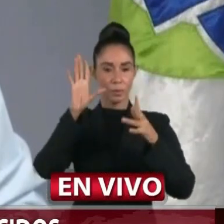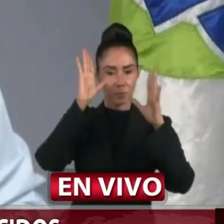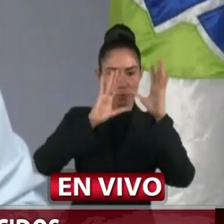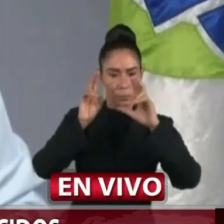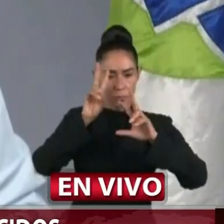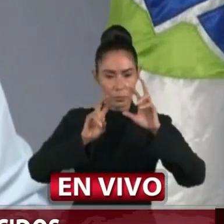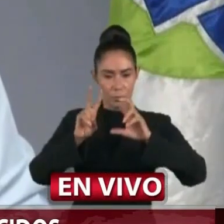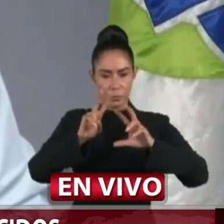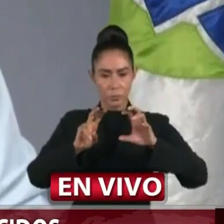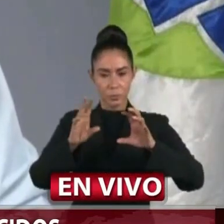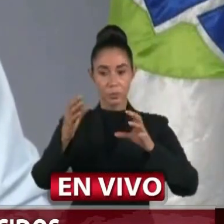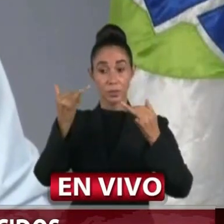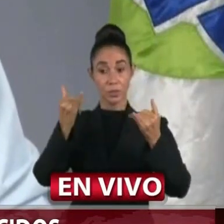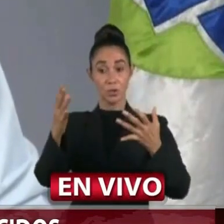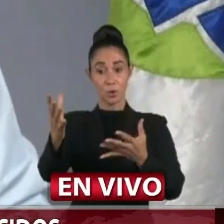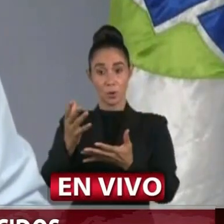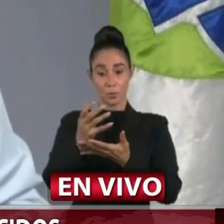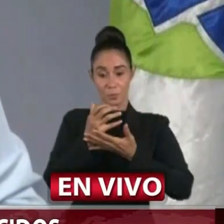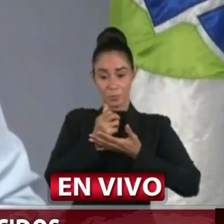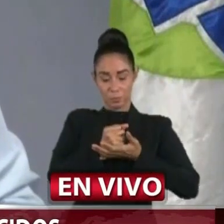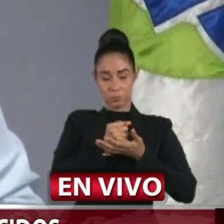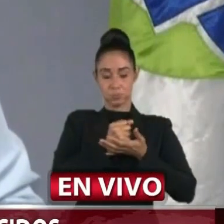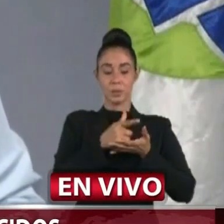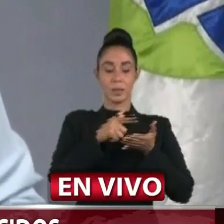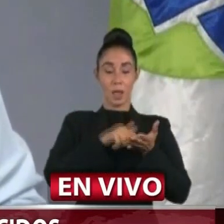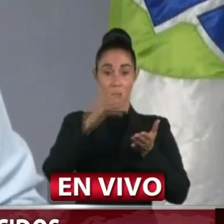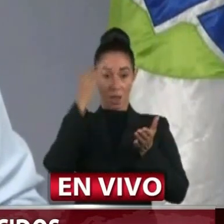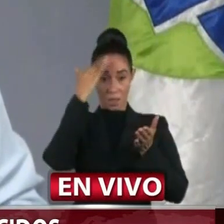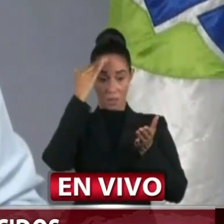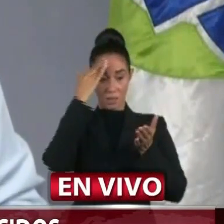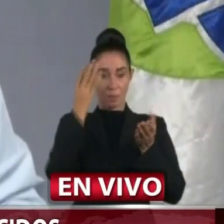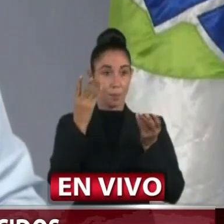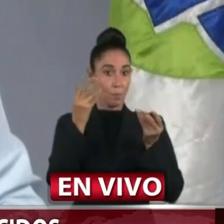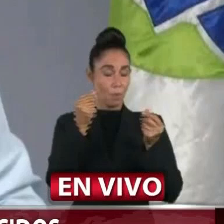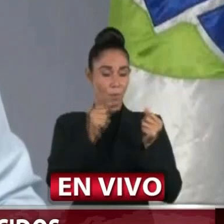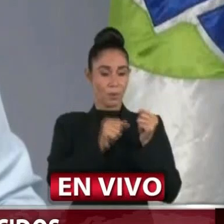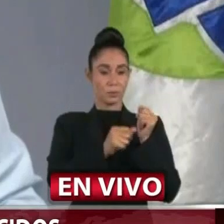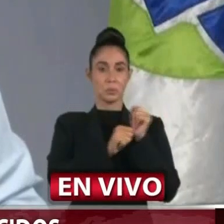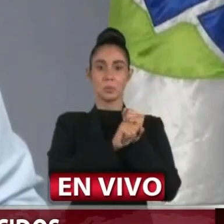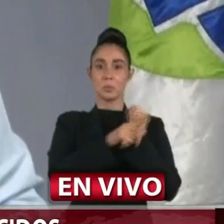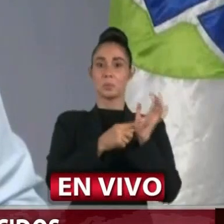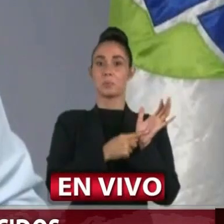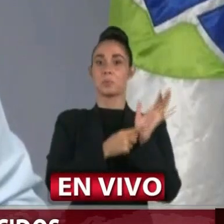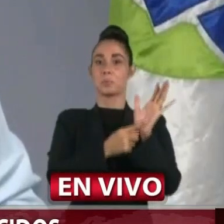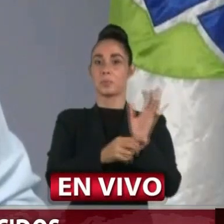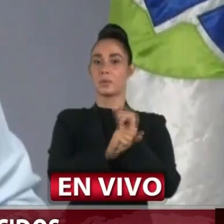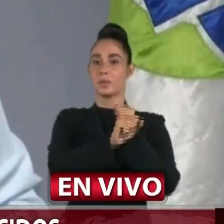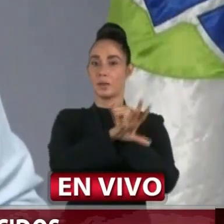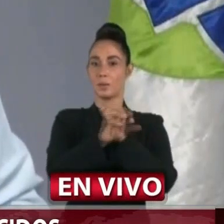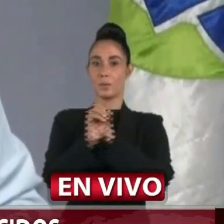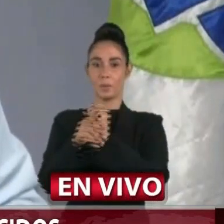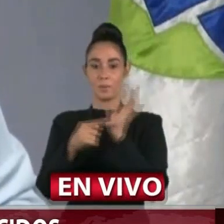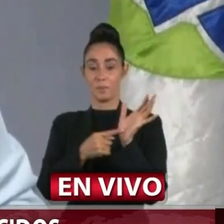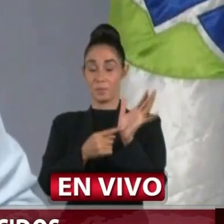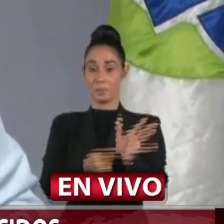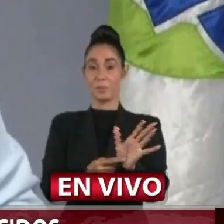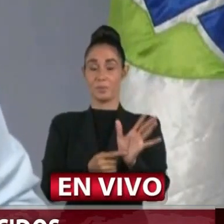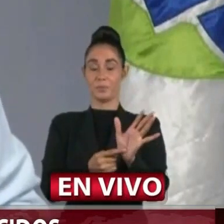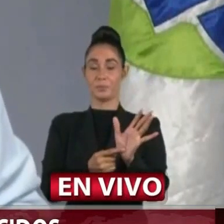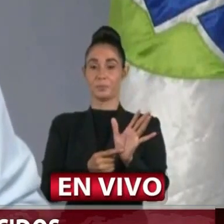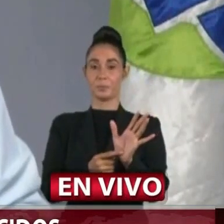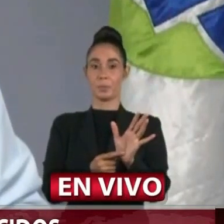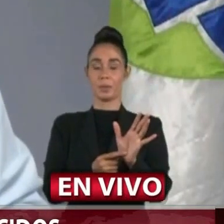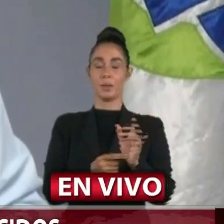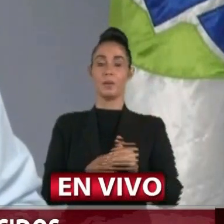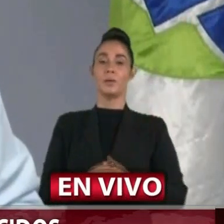decir si esto ayuda a desglosar un poco algunos de